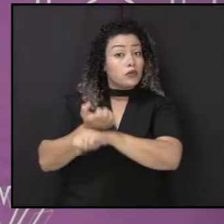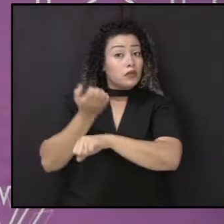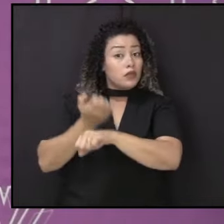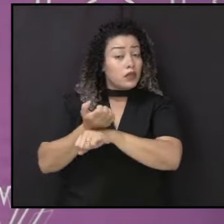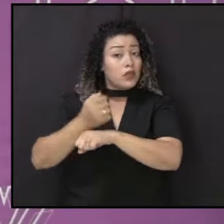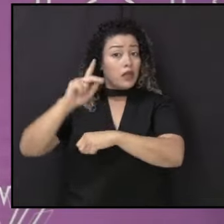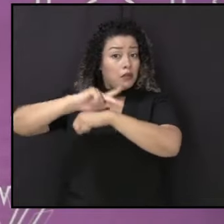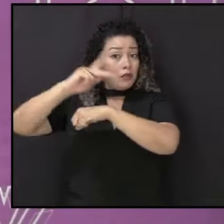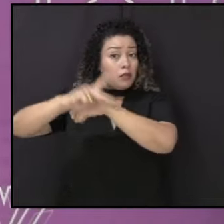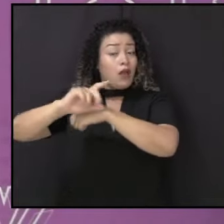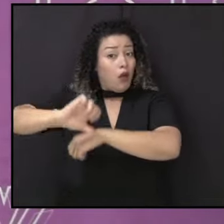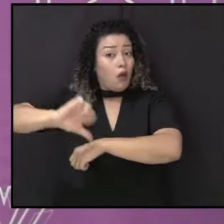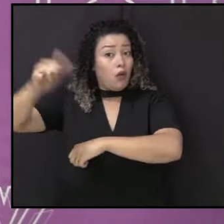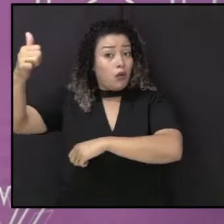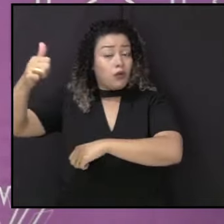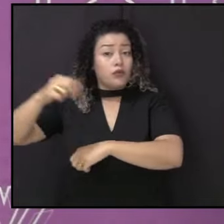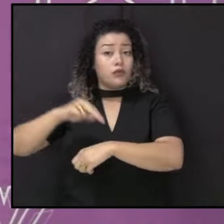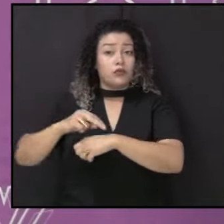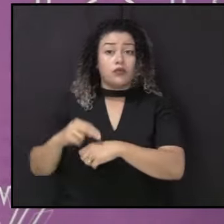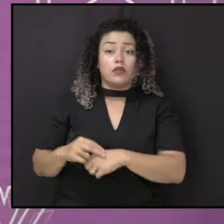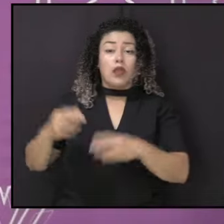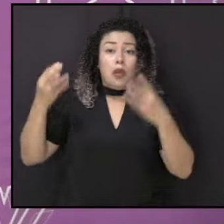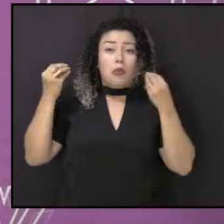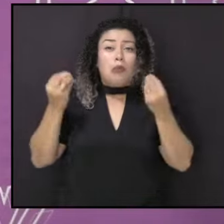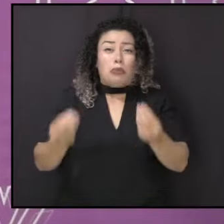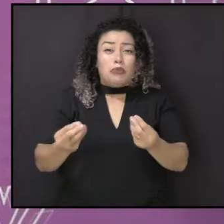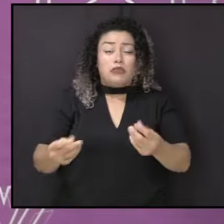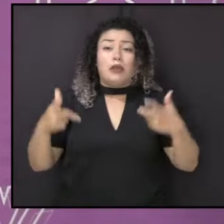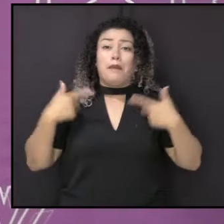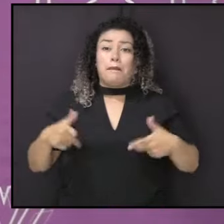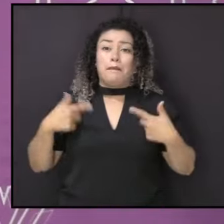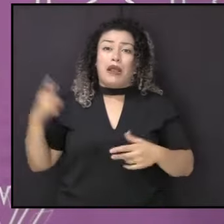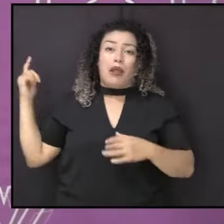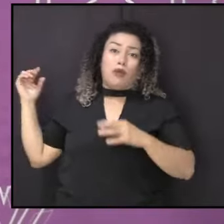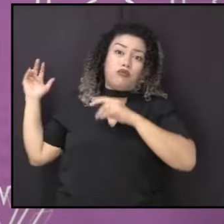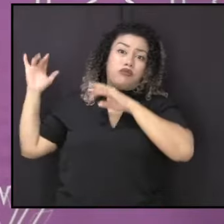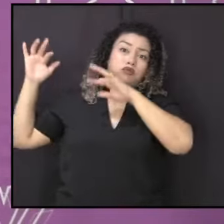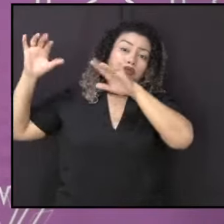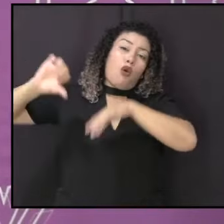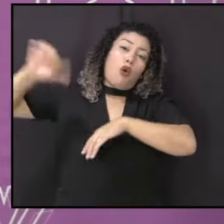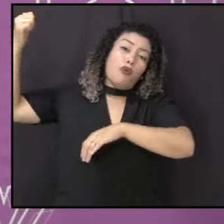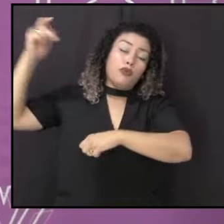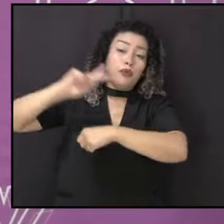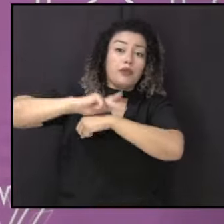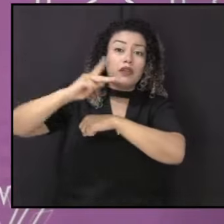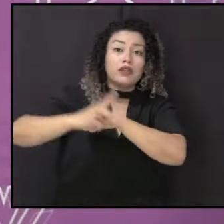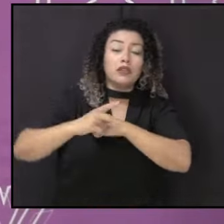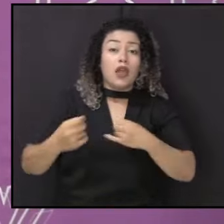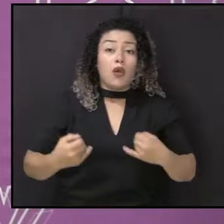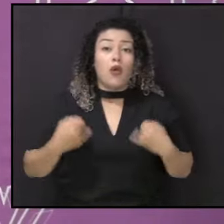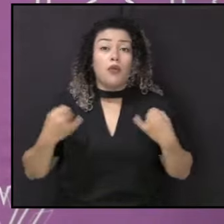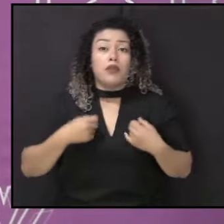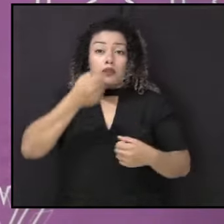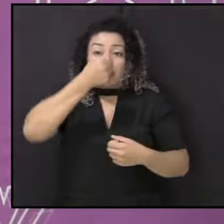ciudades, en lugares donde había mucha migración, donde había mucha marginación, y el simple hecho de tener a jóvenes de secundarias y